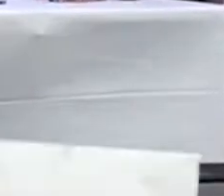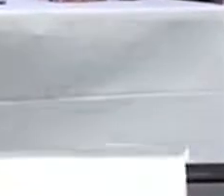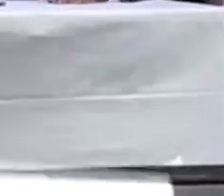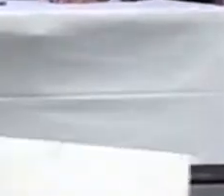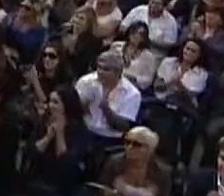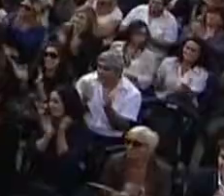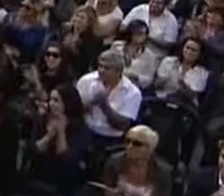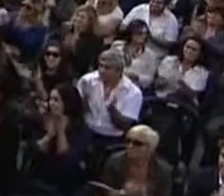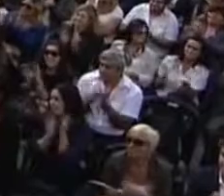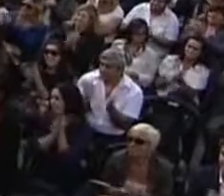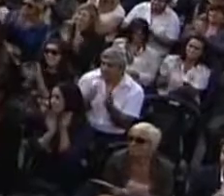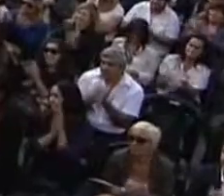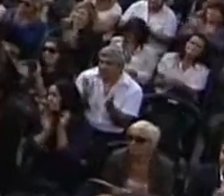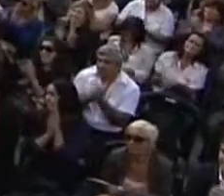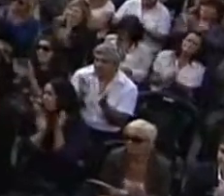Kirchner.